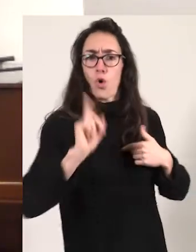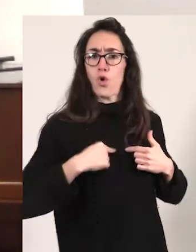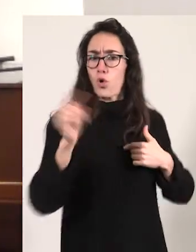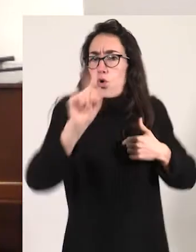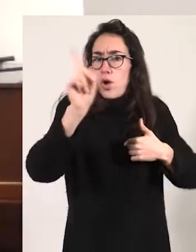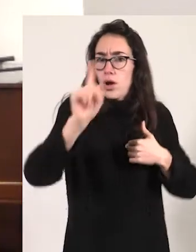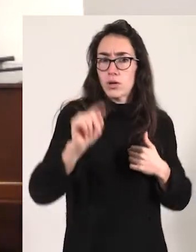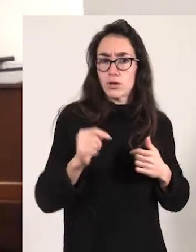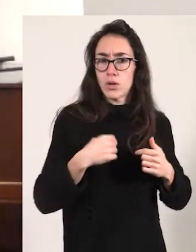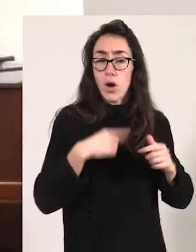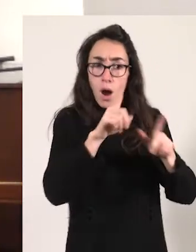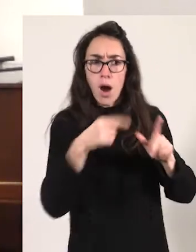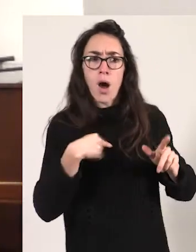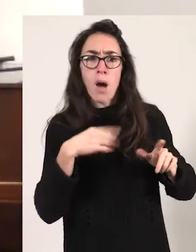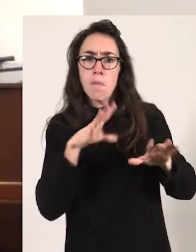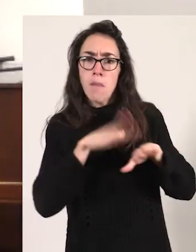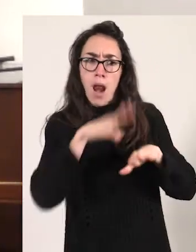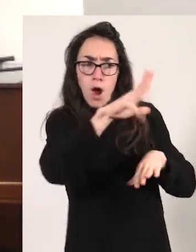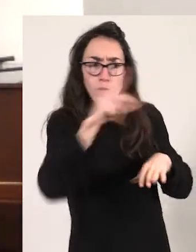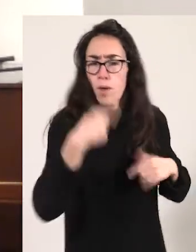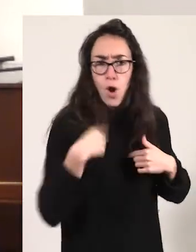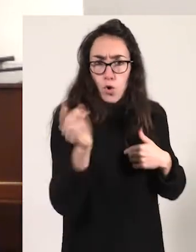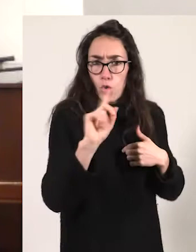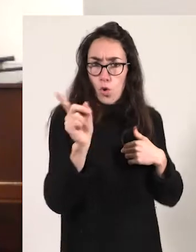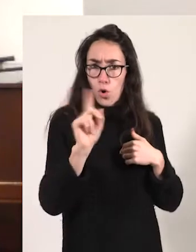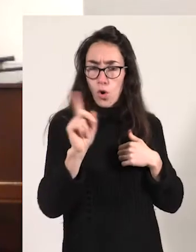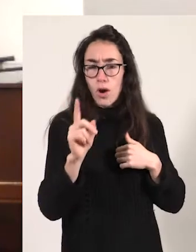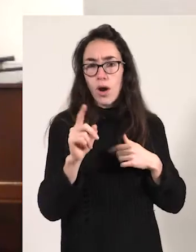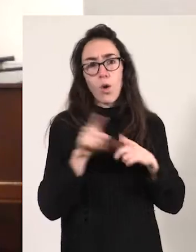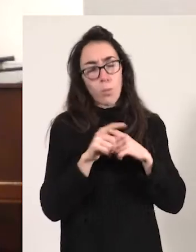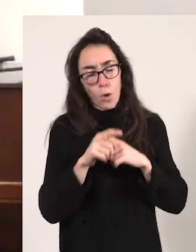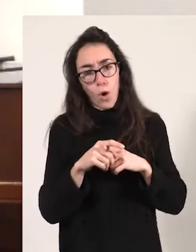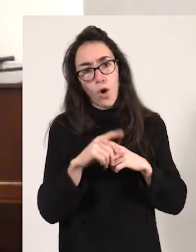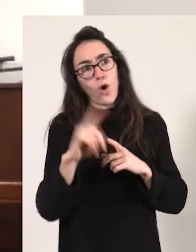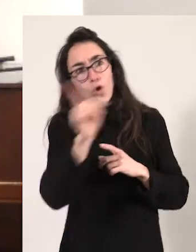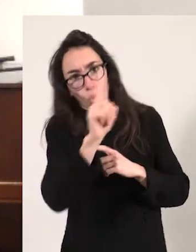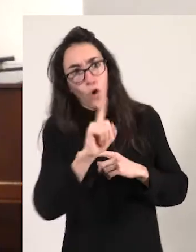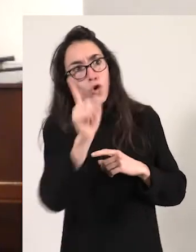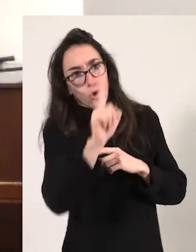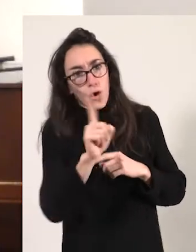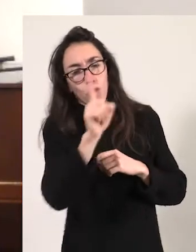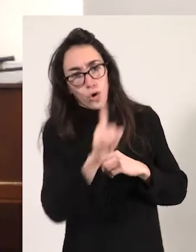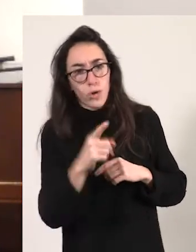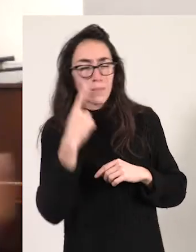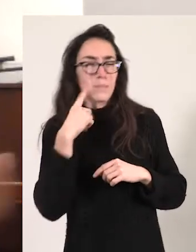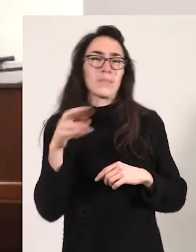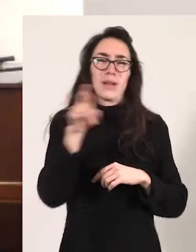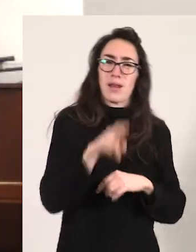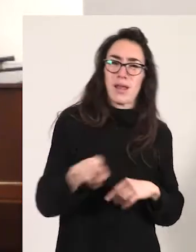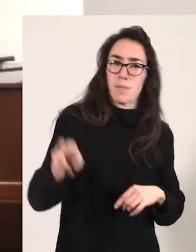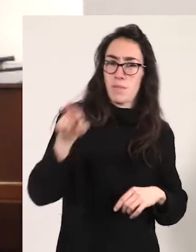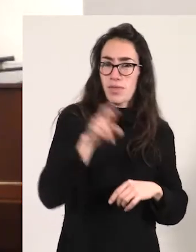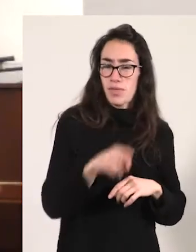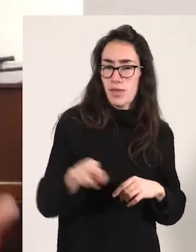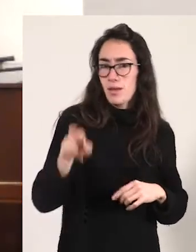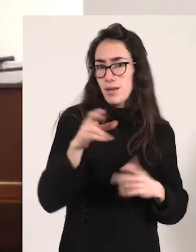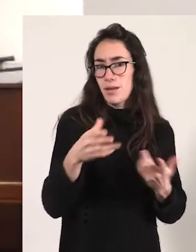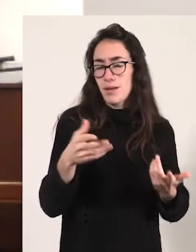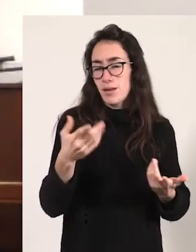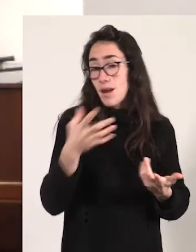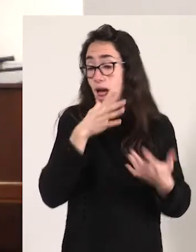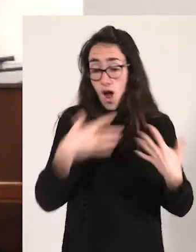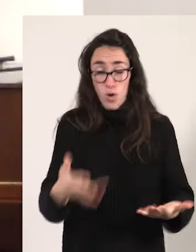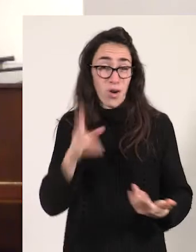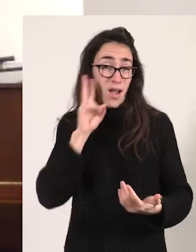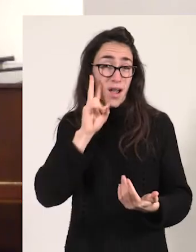es que yo no soy esto, pero que yo no me vengo a quedar las ayudas, pero que no sé, pues un poco lo que estamos